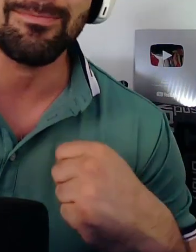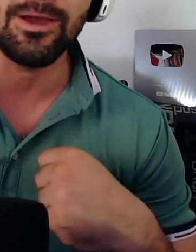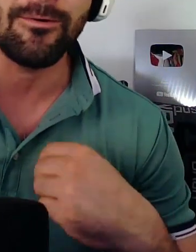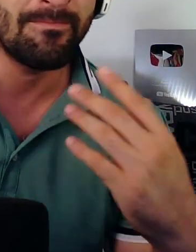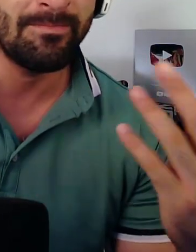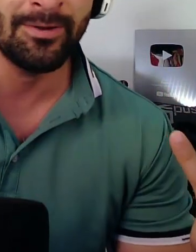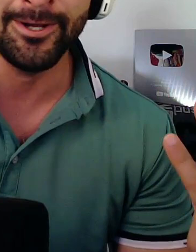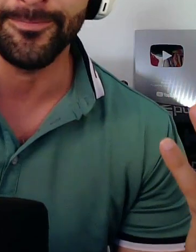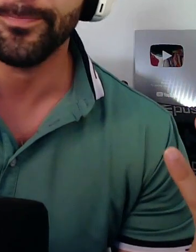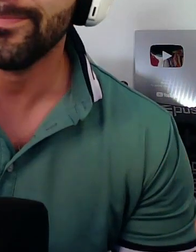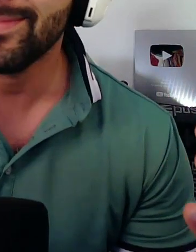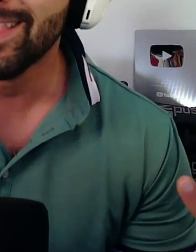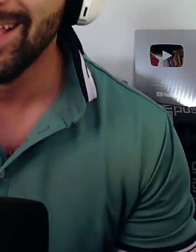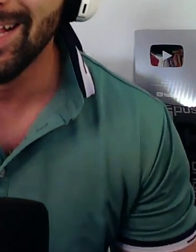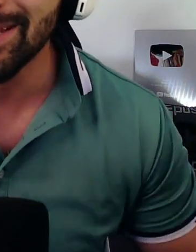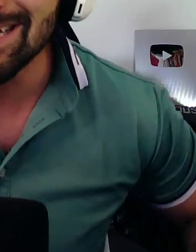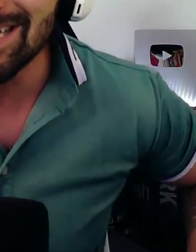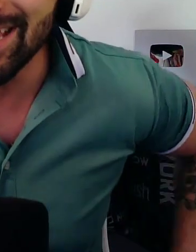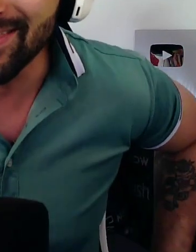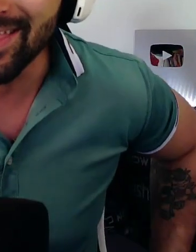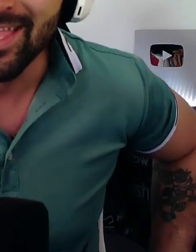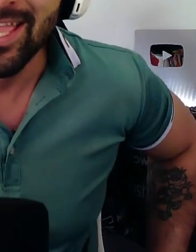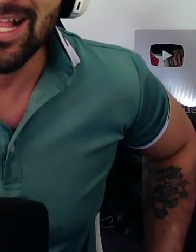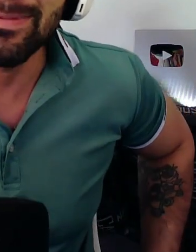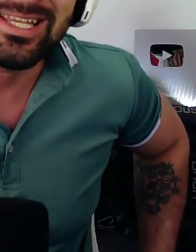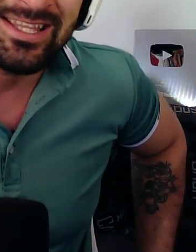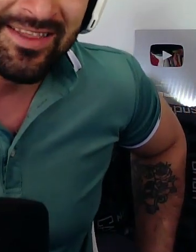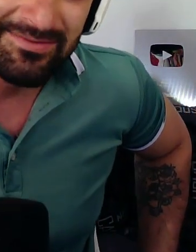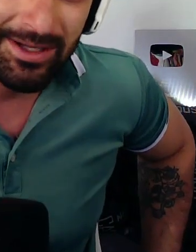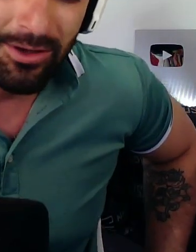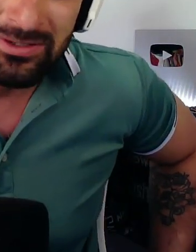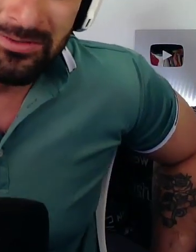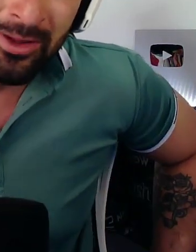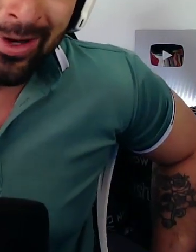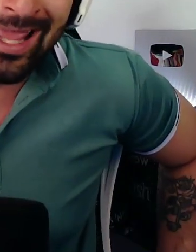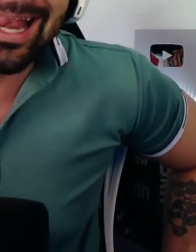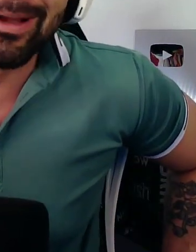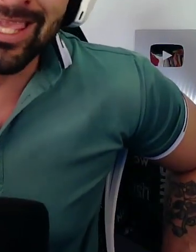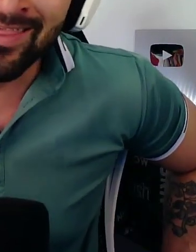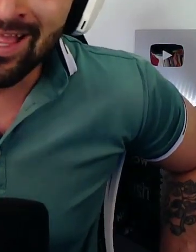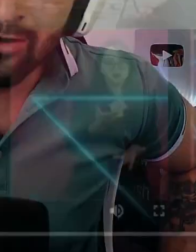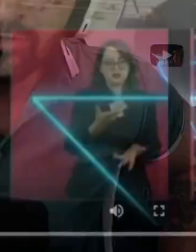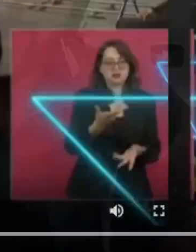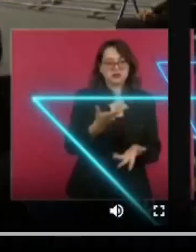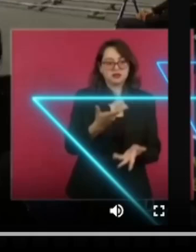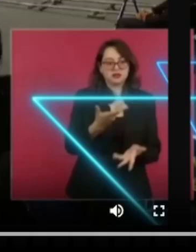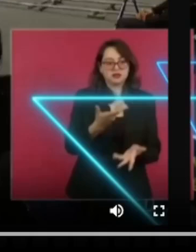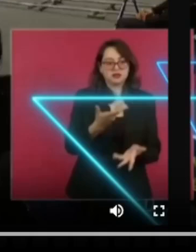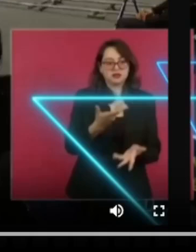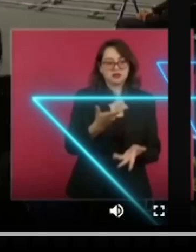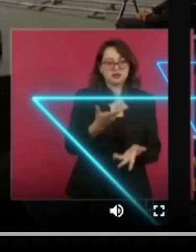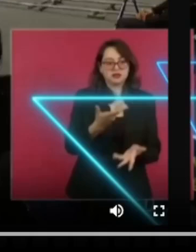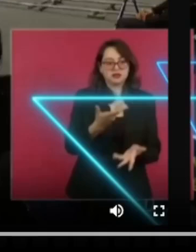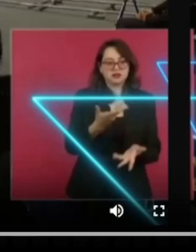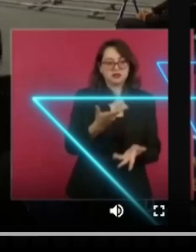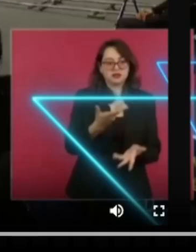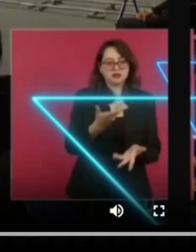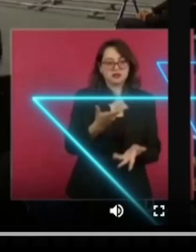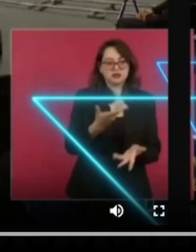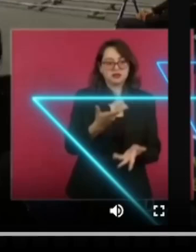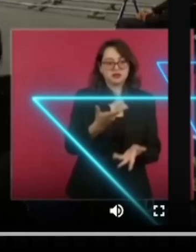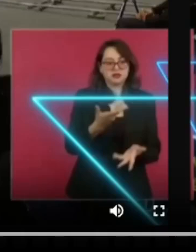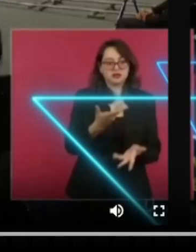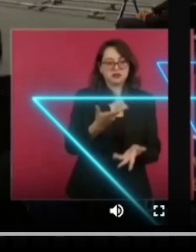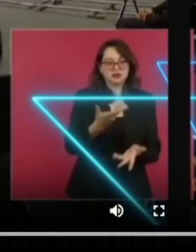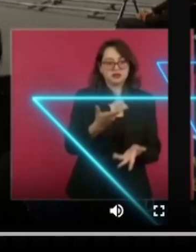su cuate y amigo pero bueno el tema es el siguiente el presidente Andrés Manuel López Obrador en la mañanera justamente explicó Qué es lo que está